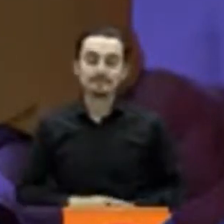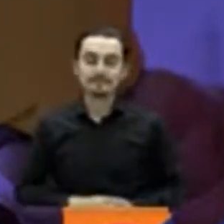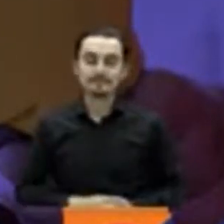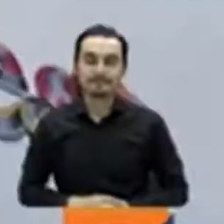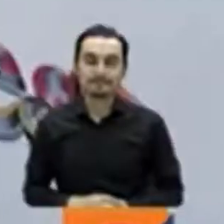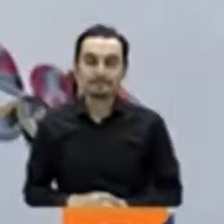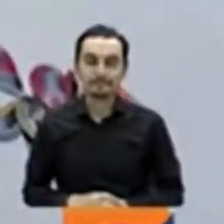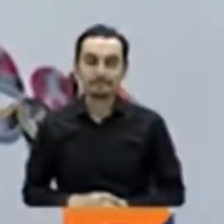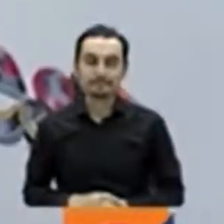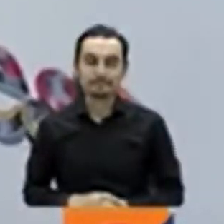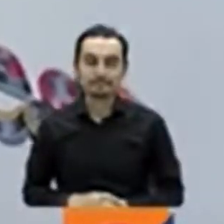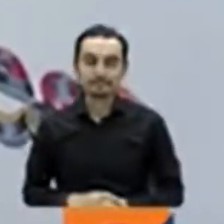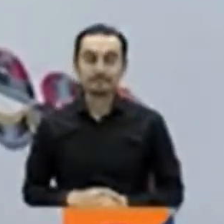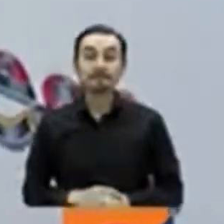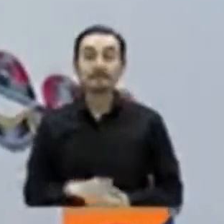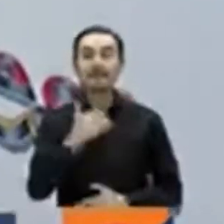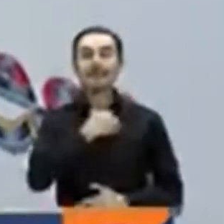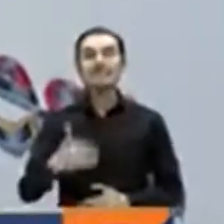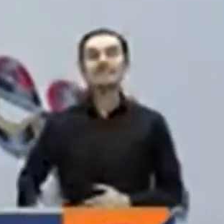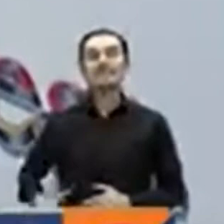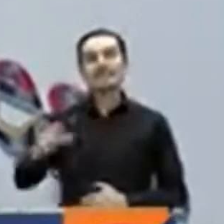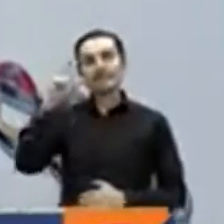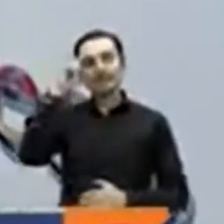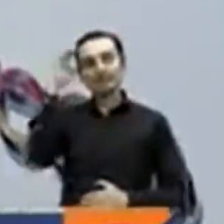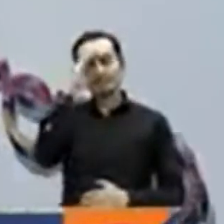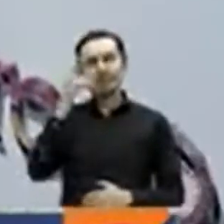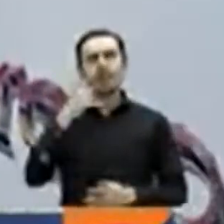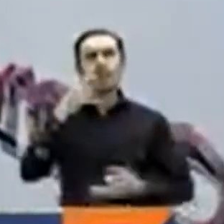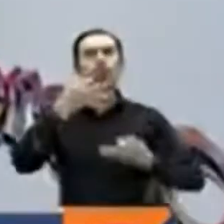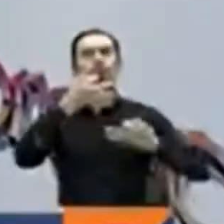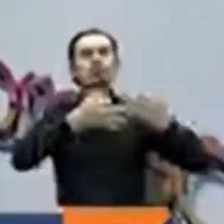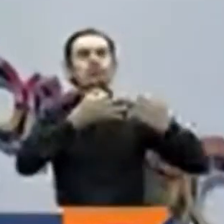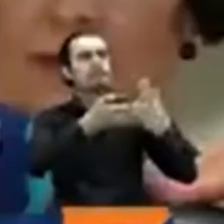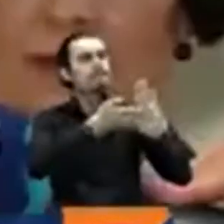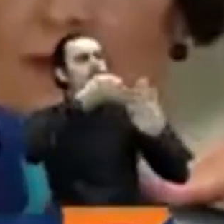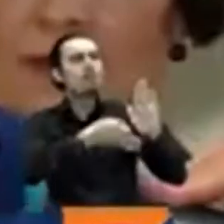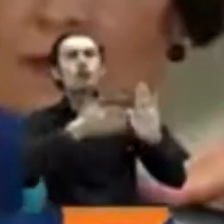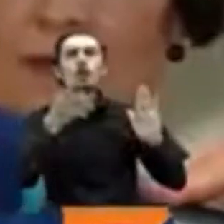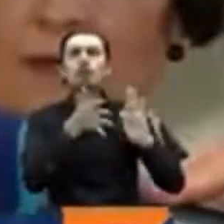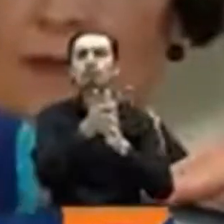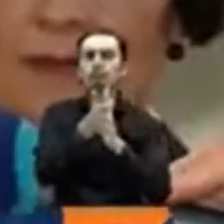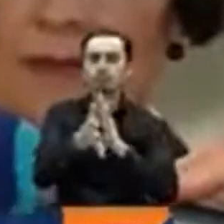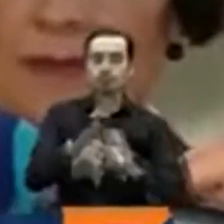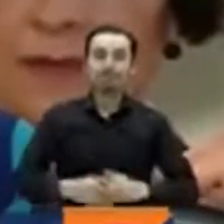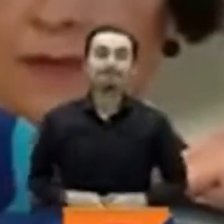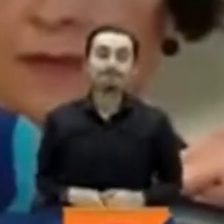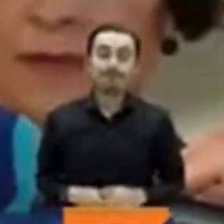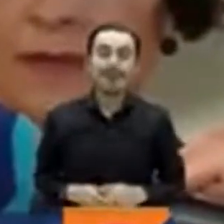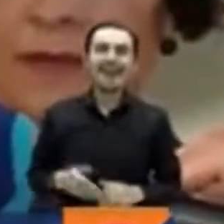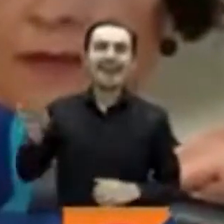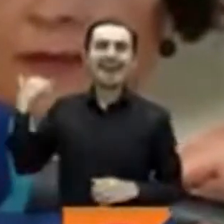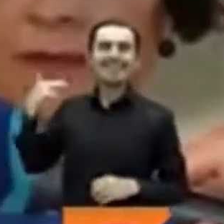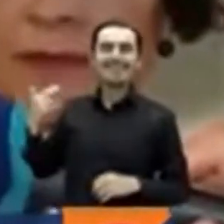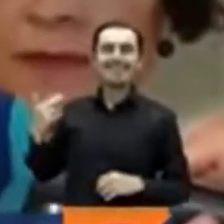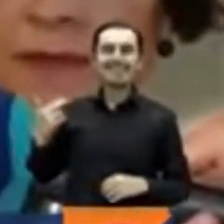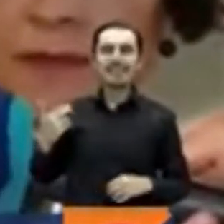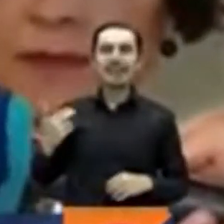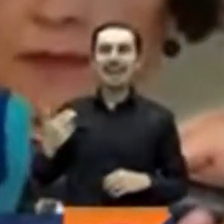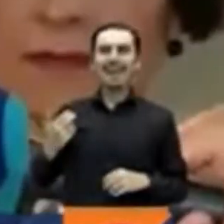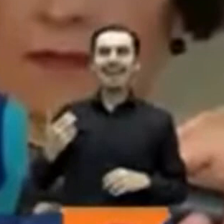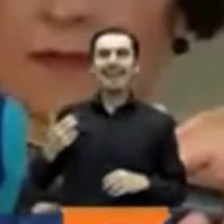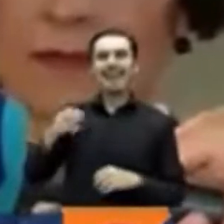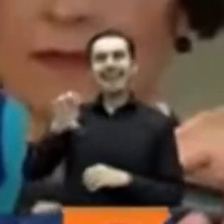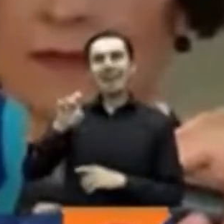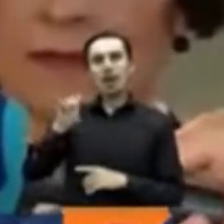10.123 pesos. El presidente Gustavo Petro justificó el aumento del precio del combustible. Dejaron que Ecopetrol